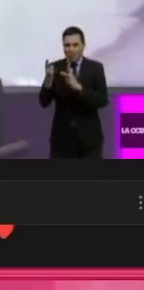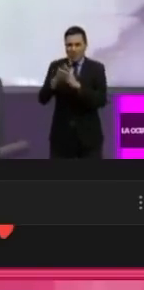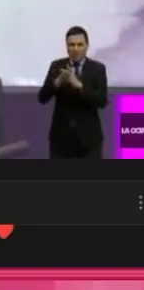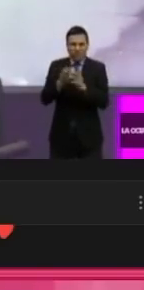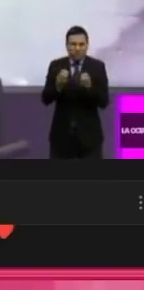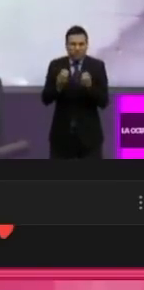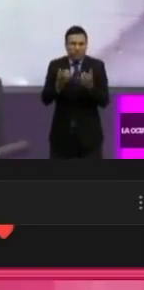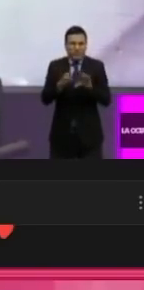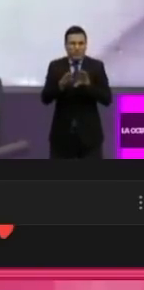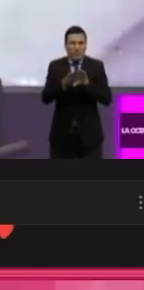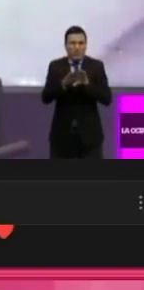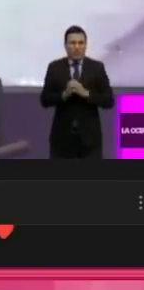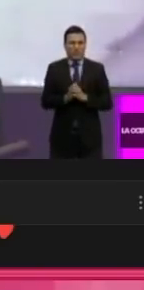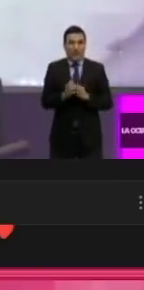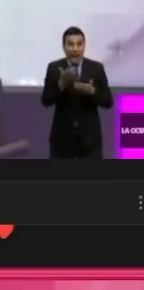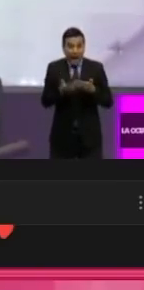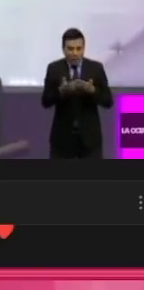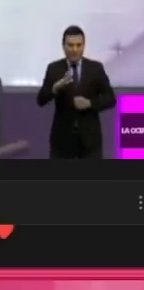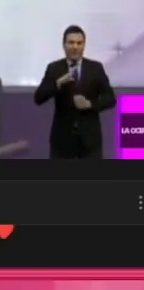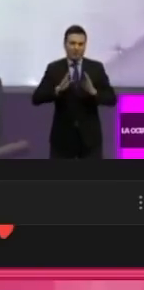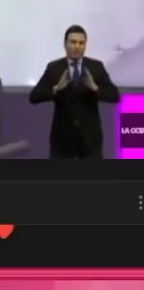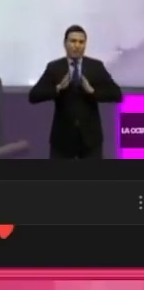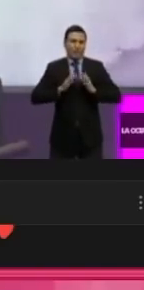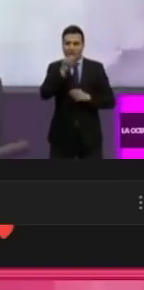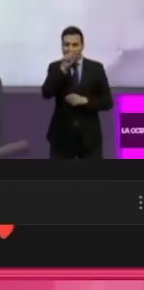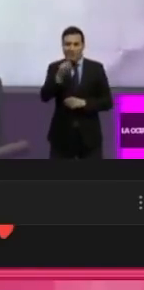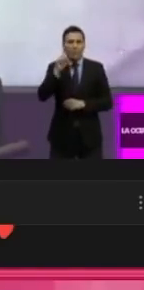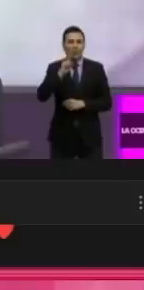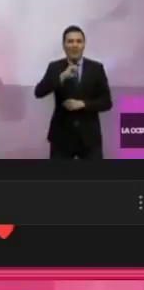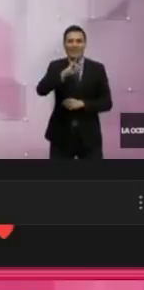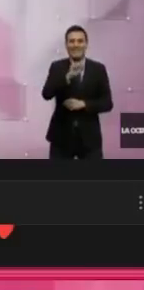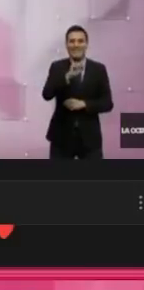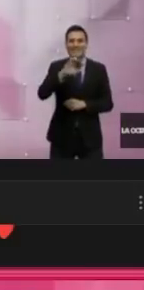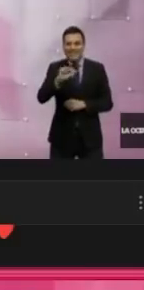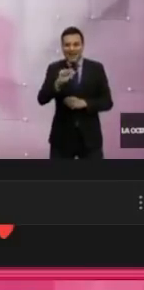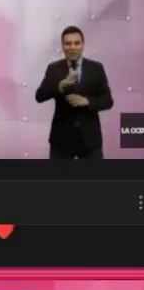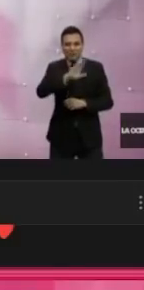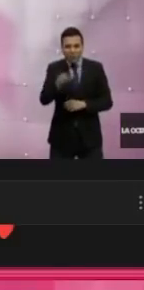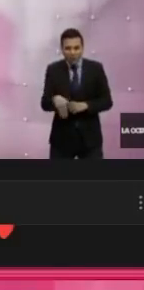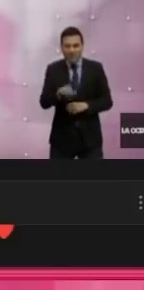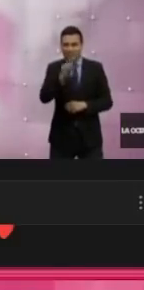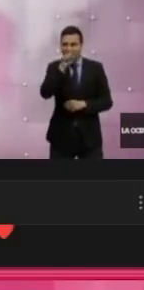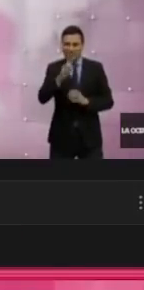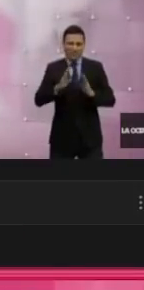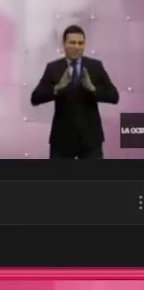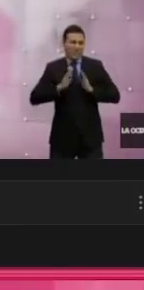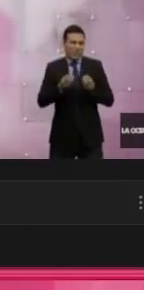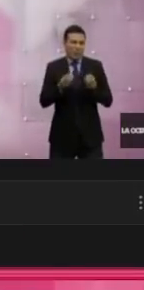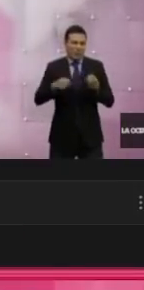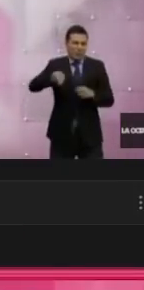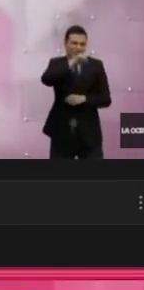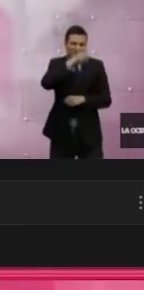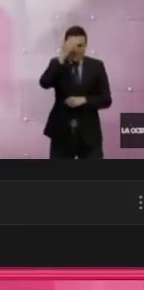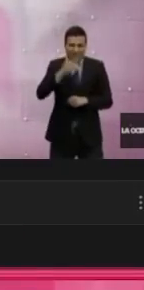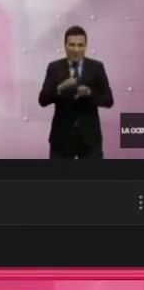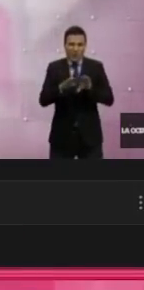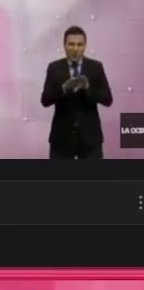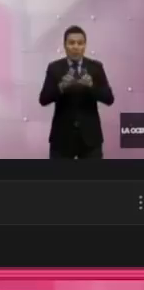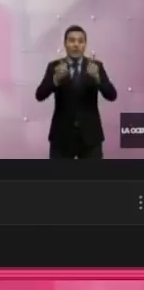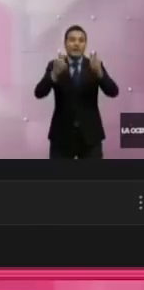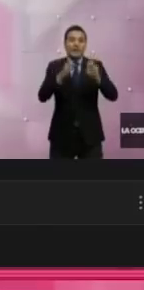los militares en la calle. Ya está el caso de Jessica y les puedo platicar lo que significa la militarización en la calle. En salud, niños